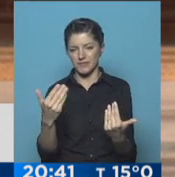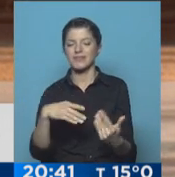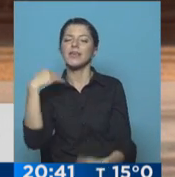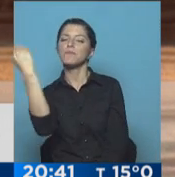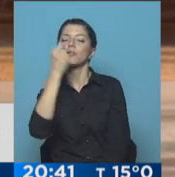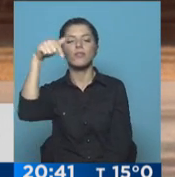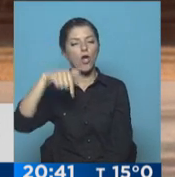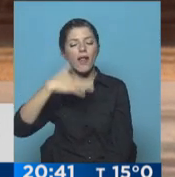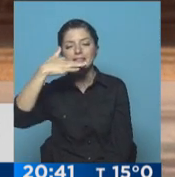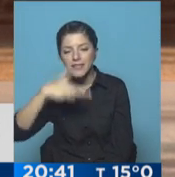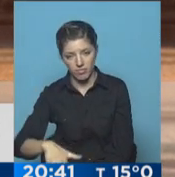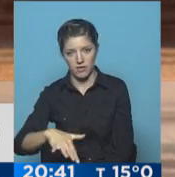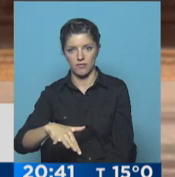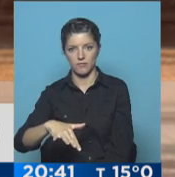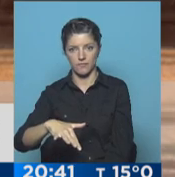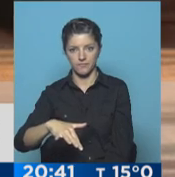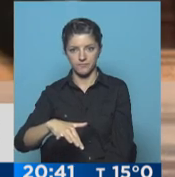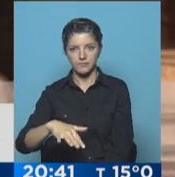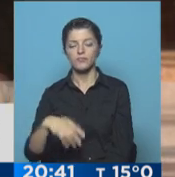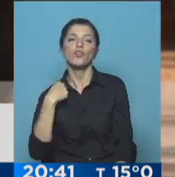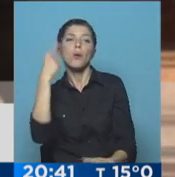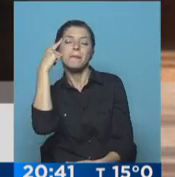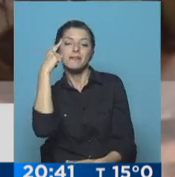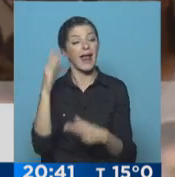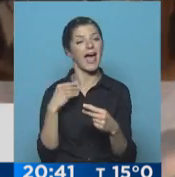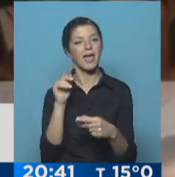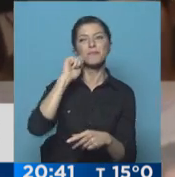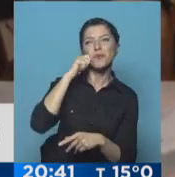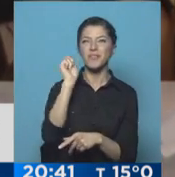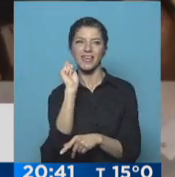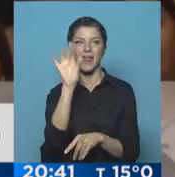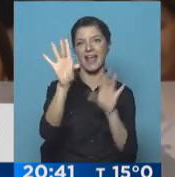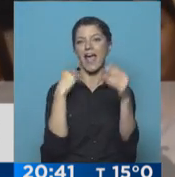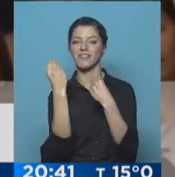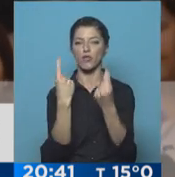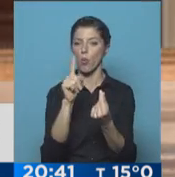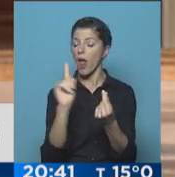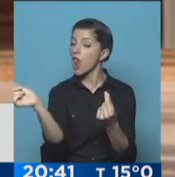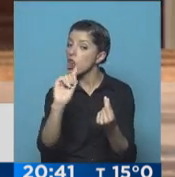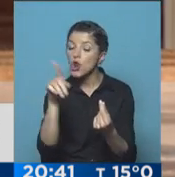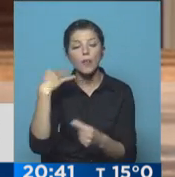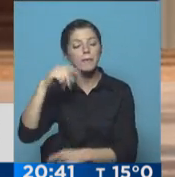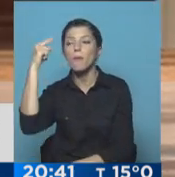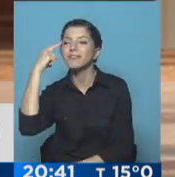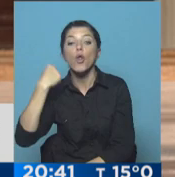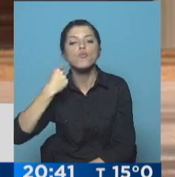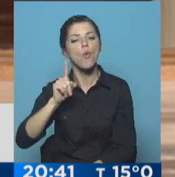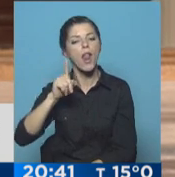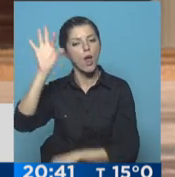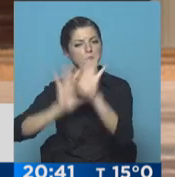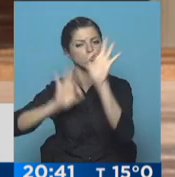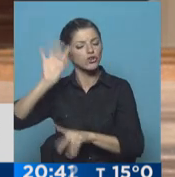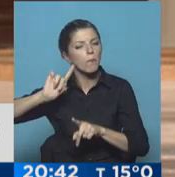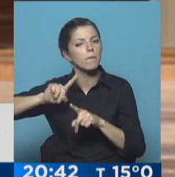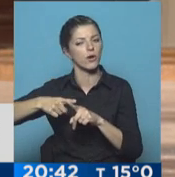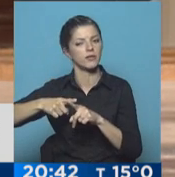entender que esto no estamos ante si me gusta más tal o cual candidato, sino qué proyecto político y qué proyecto